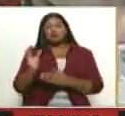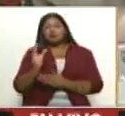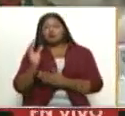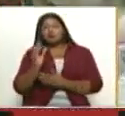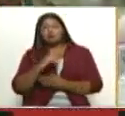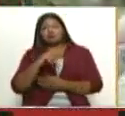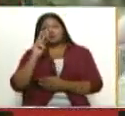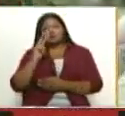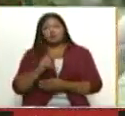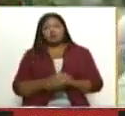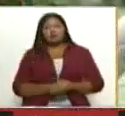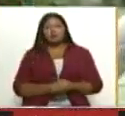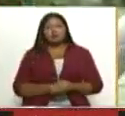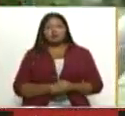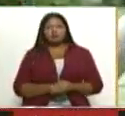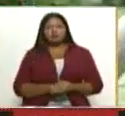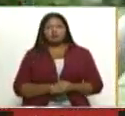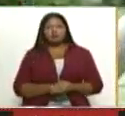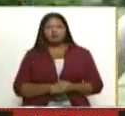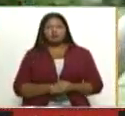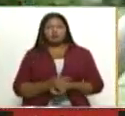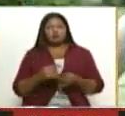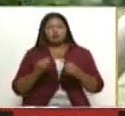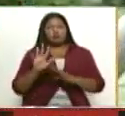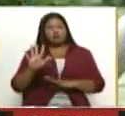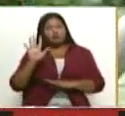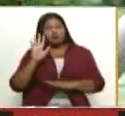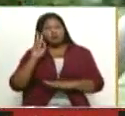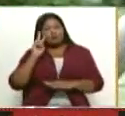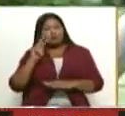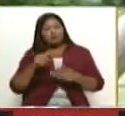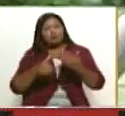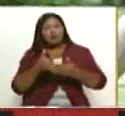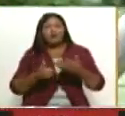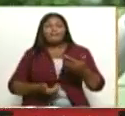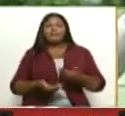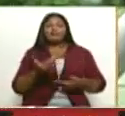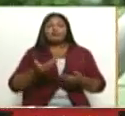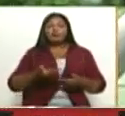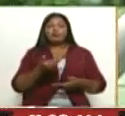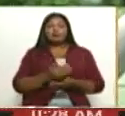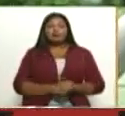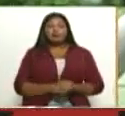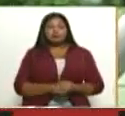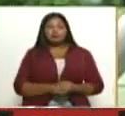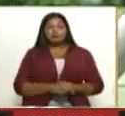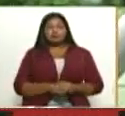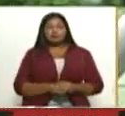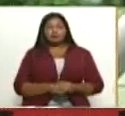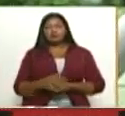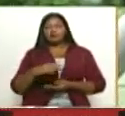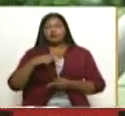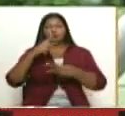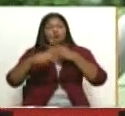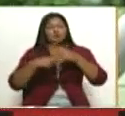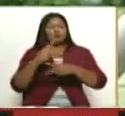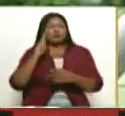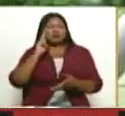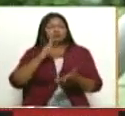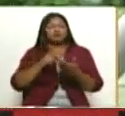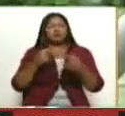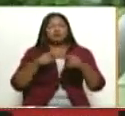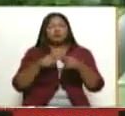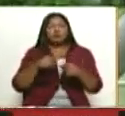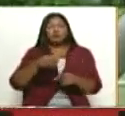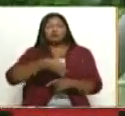reto. El otro compromiso que para nosotros es aún más importante es un proceso de participación de la sociedad en